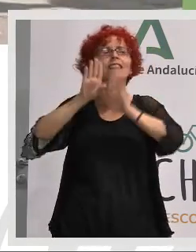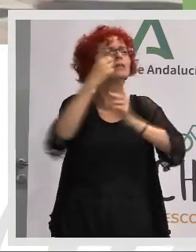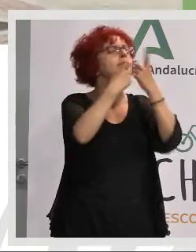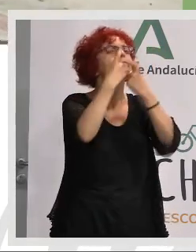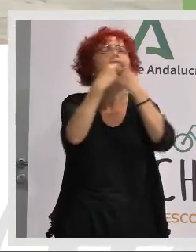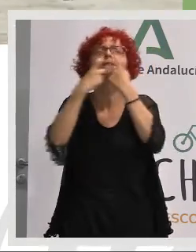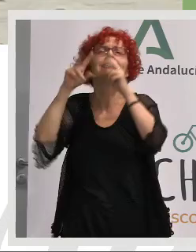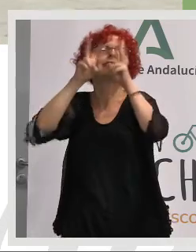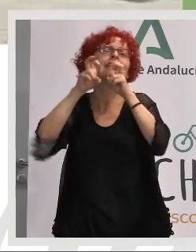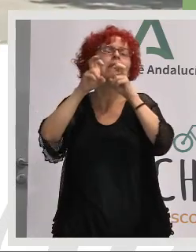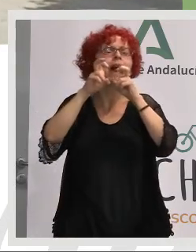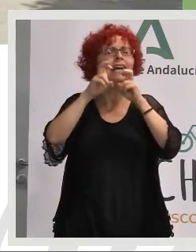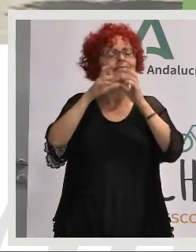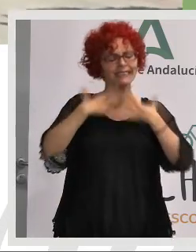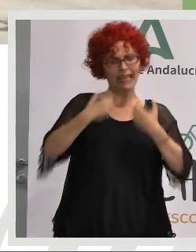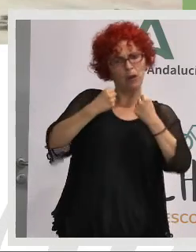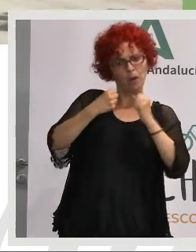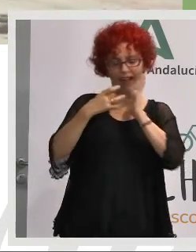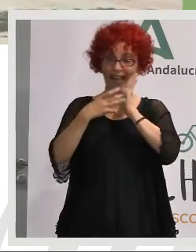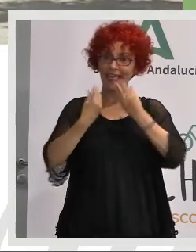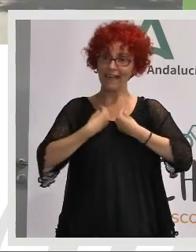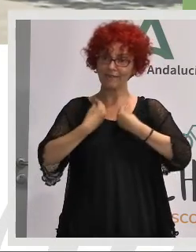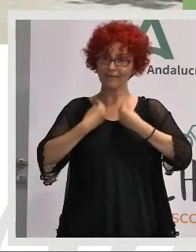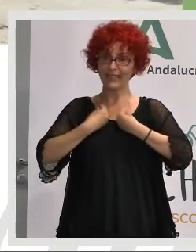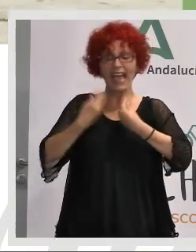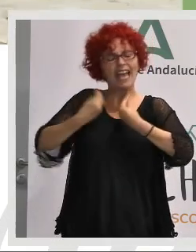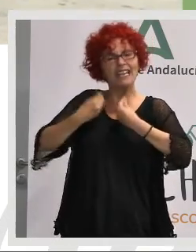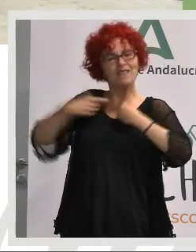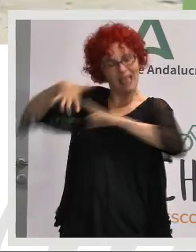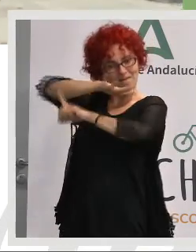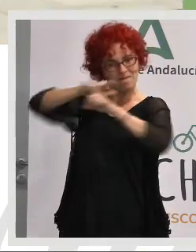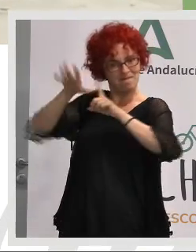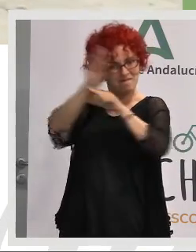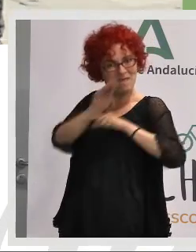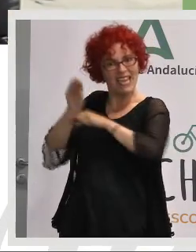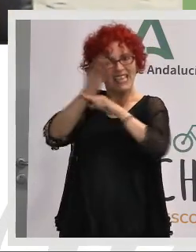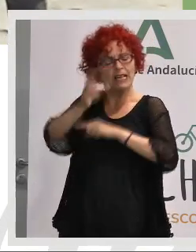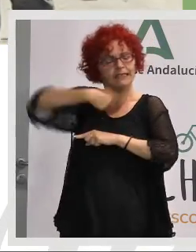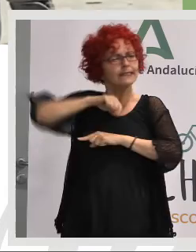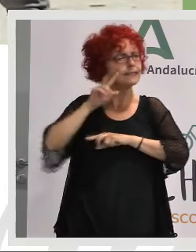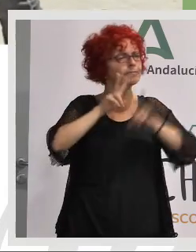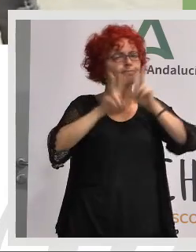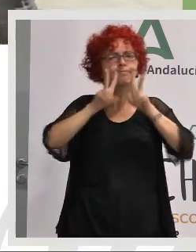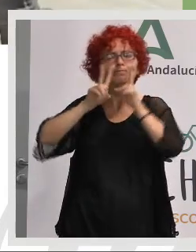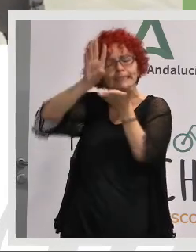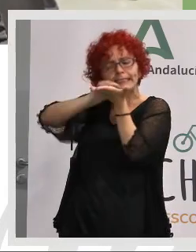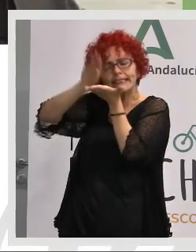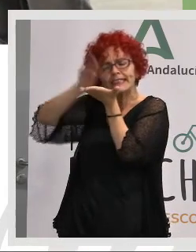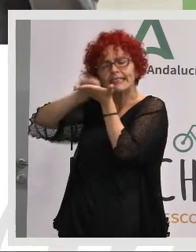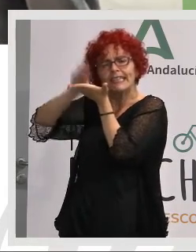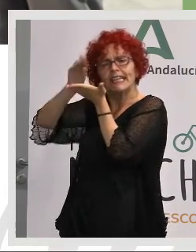la calidad de vida y la movilidad sostenible. Y obtuvimos unos resultados los cuales plasmamos en una investigación muy